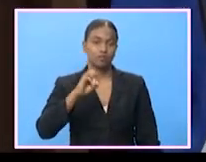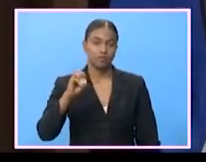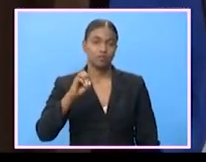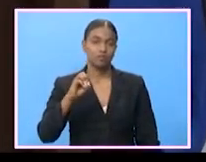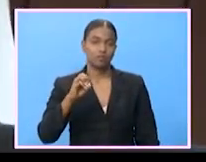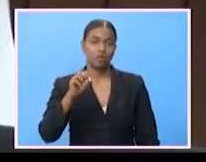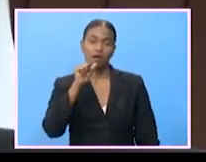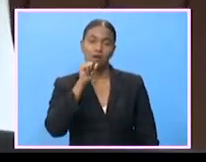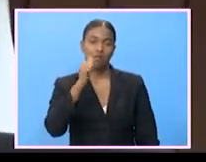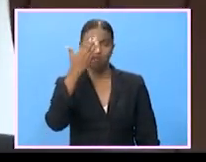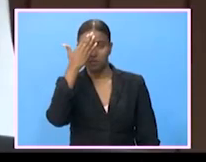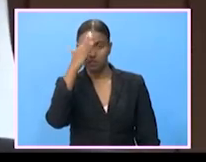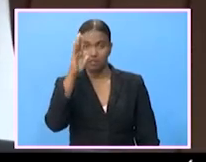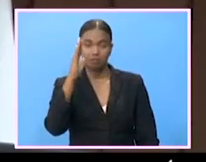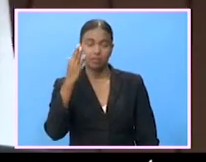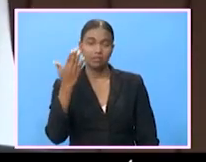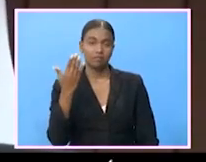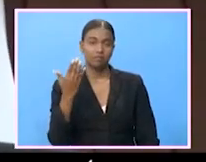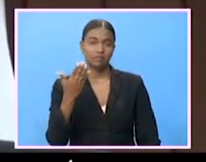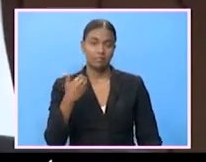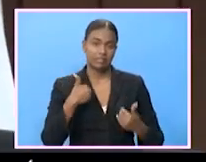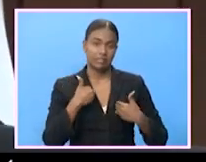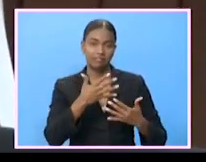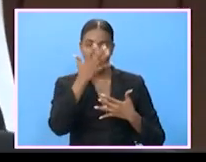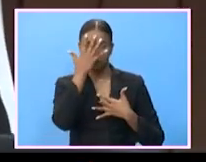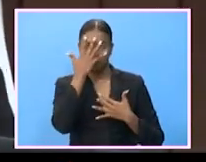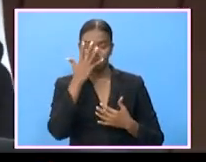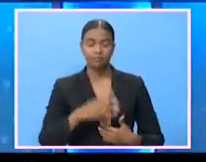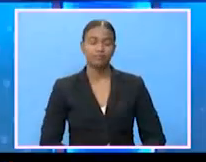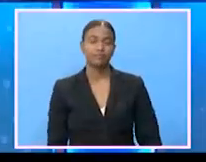46% no sabe que la padece.